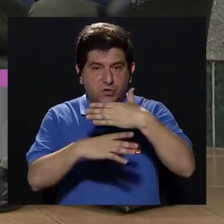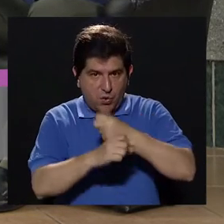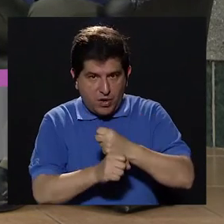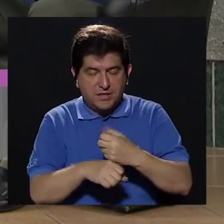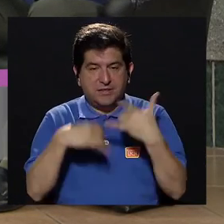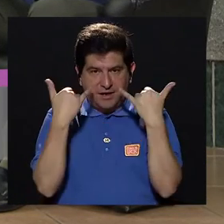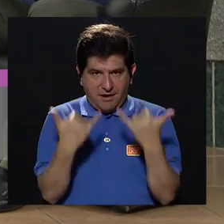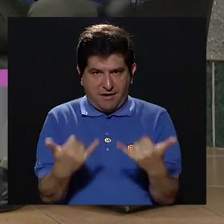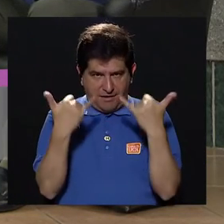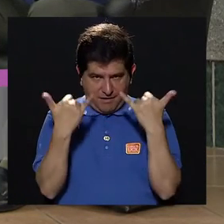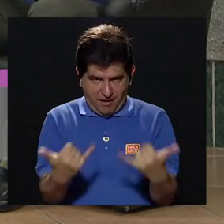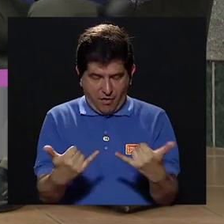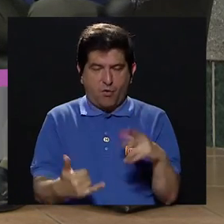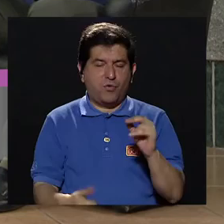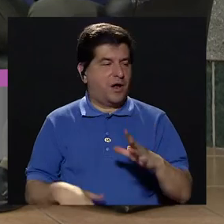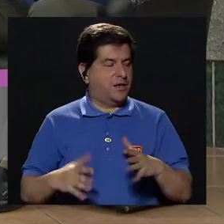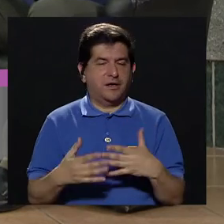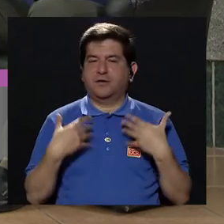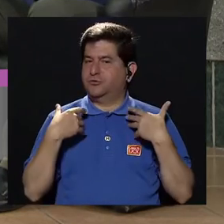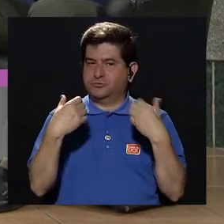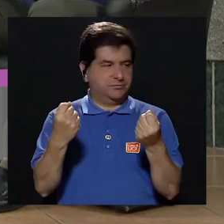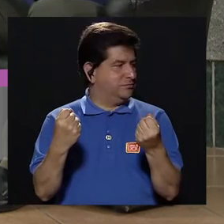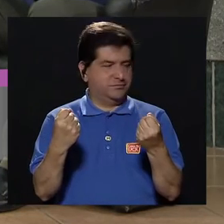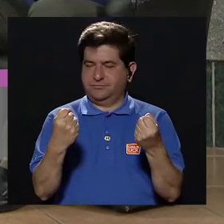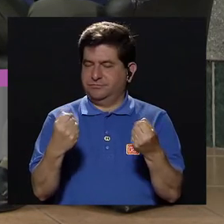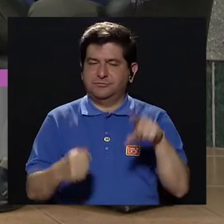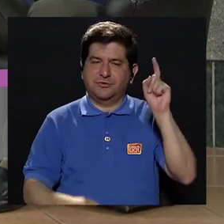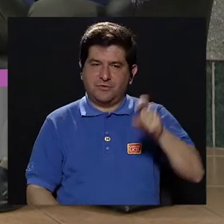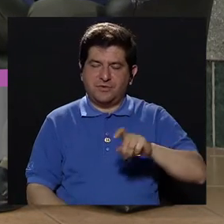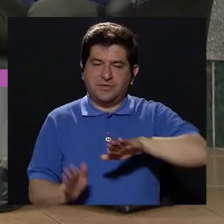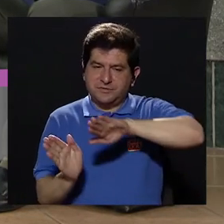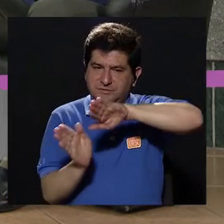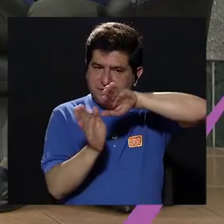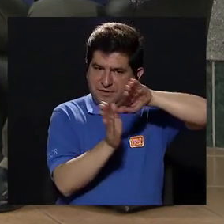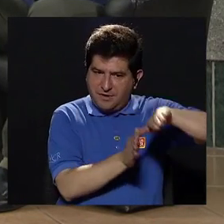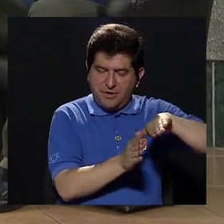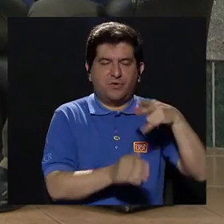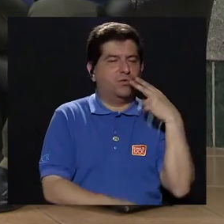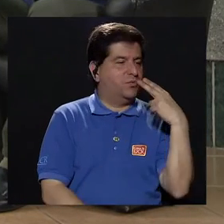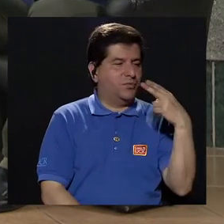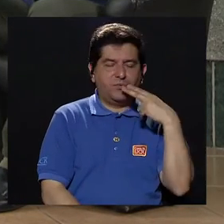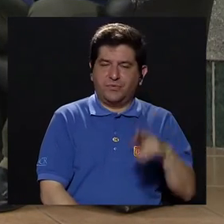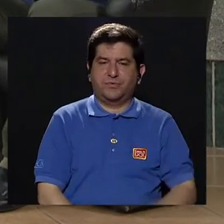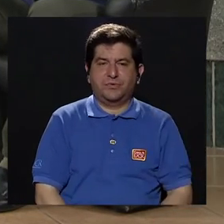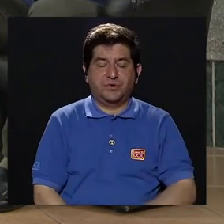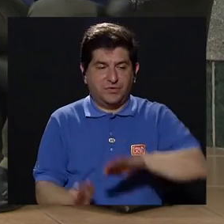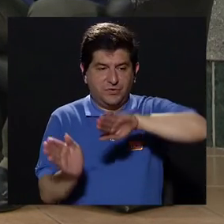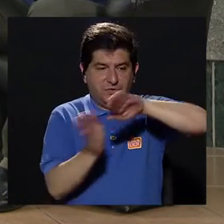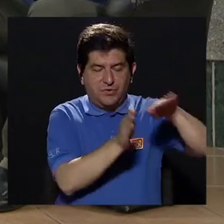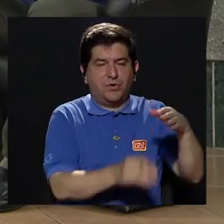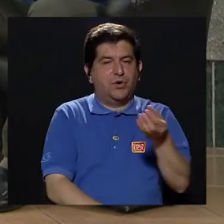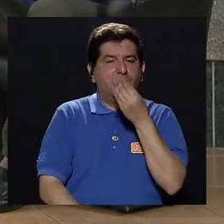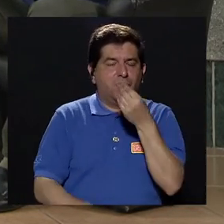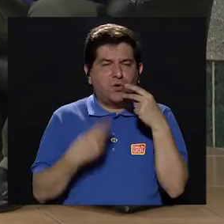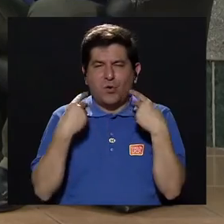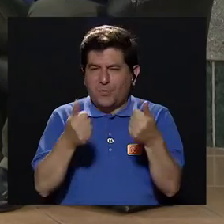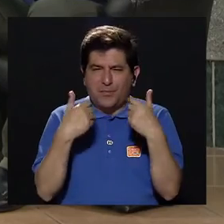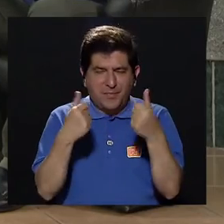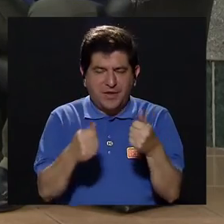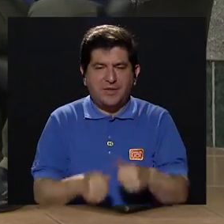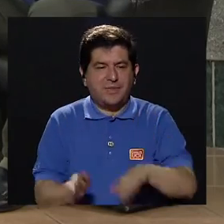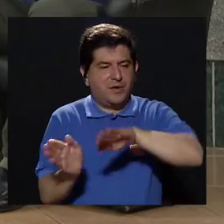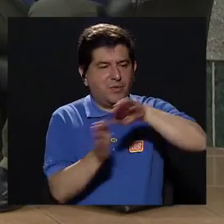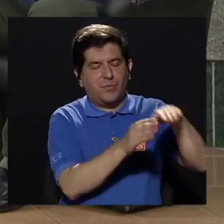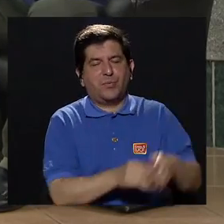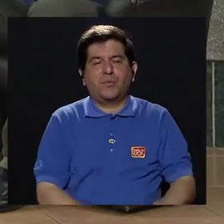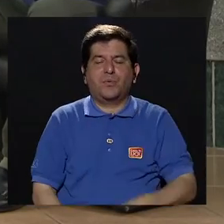estoy haciendo en este momento no es saludable, debo dejar el fumado, debo dejar las comidas rápidas,